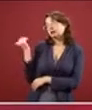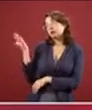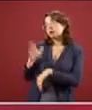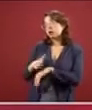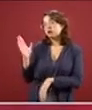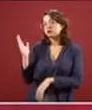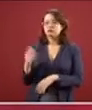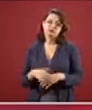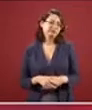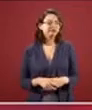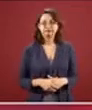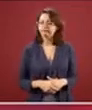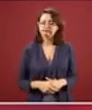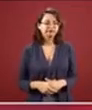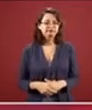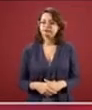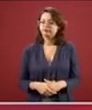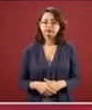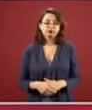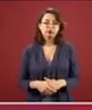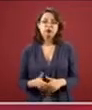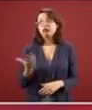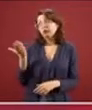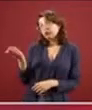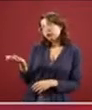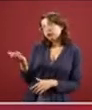No, no es dame.